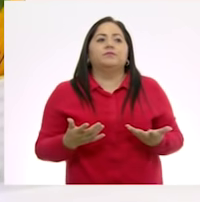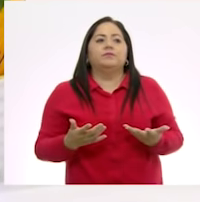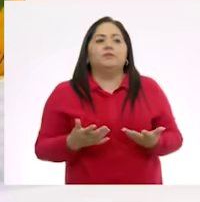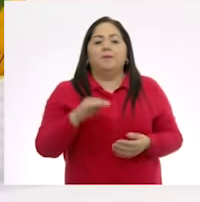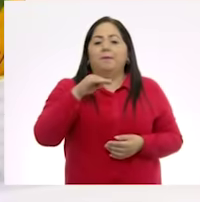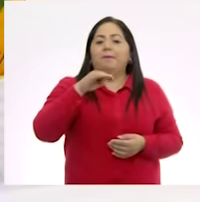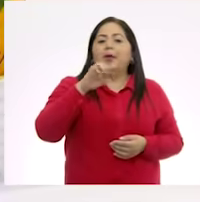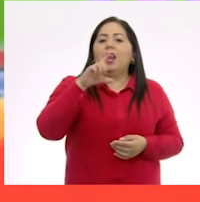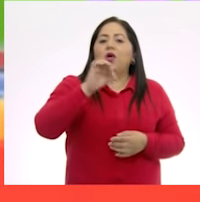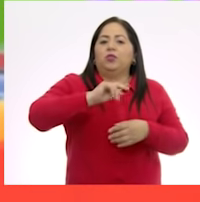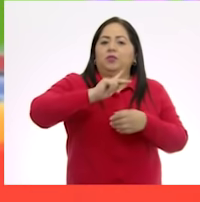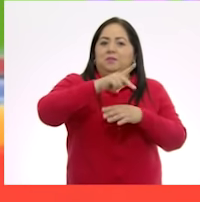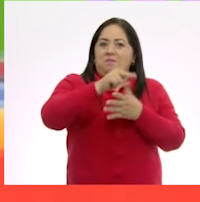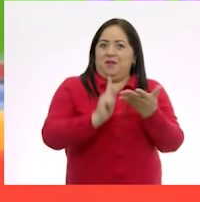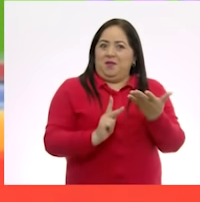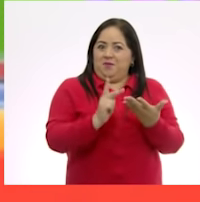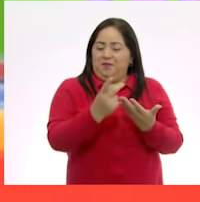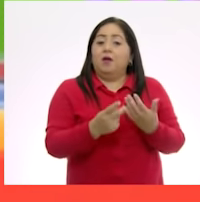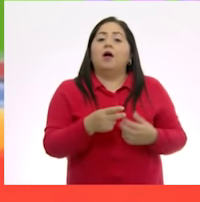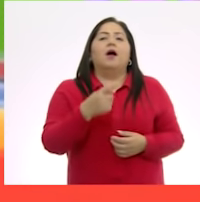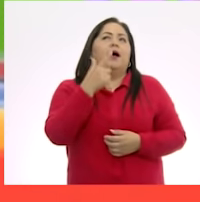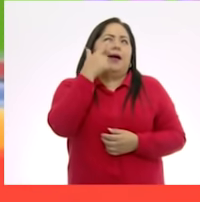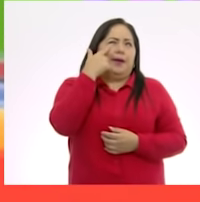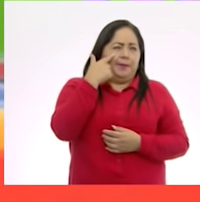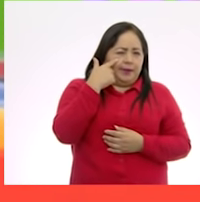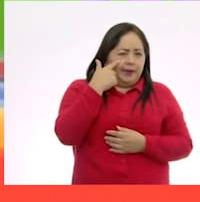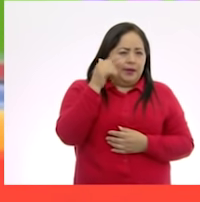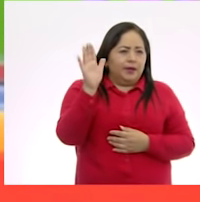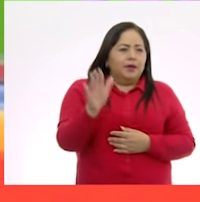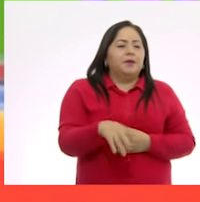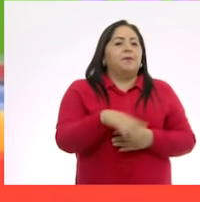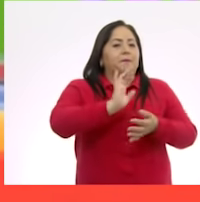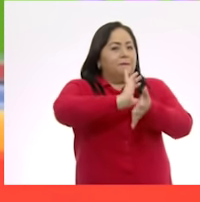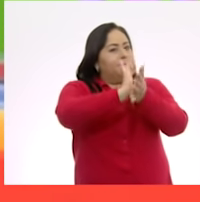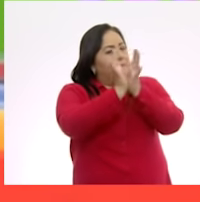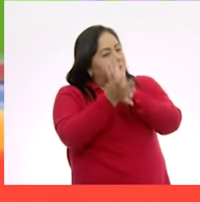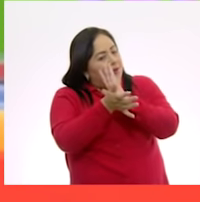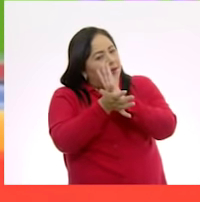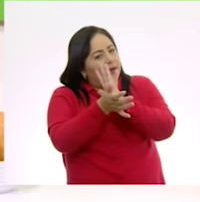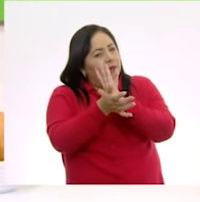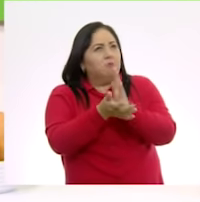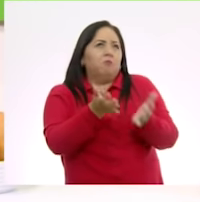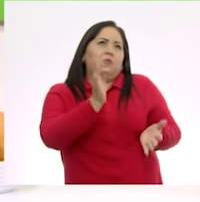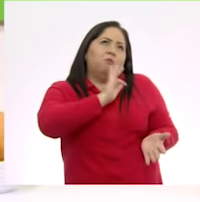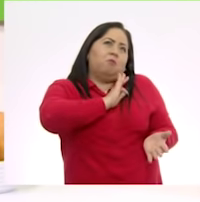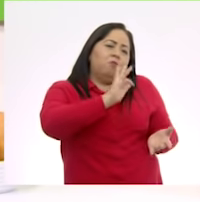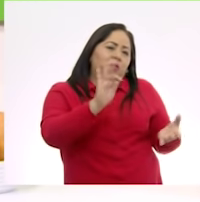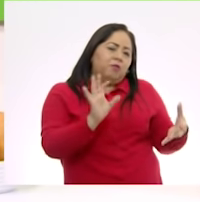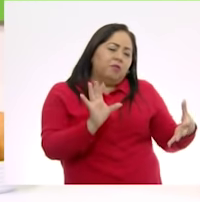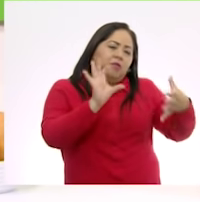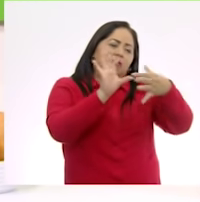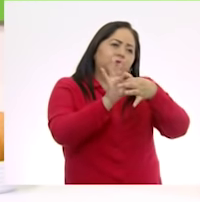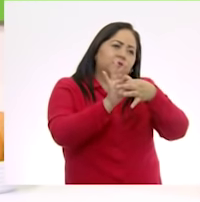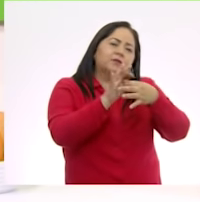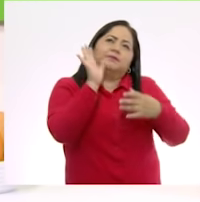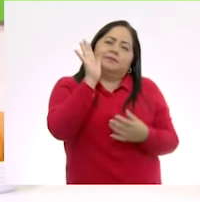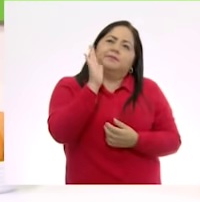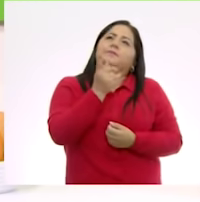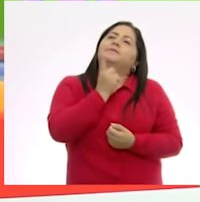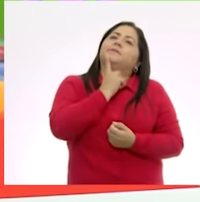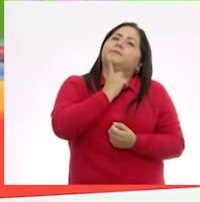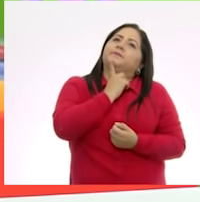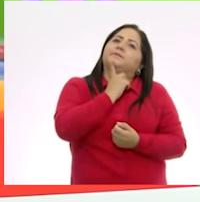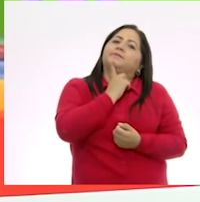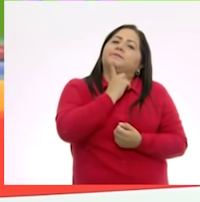y melón. A ver, piña puede rimar con...